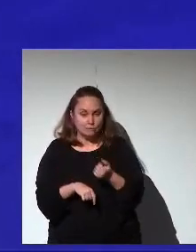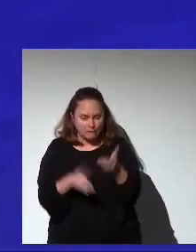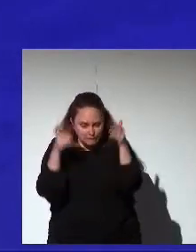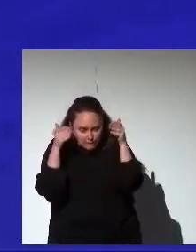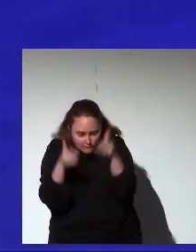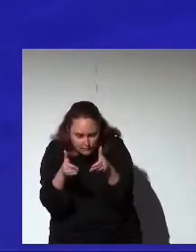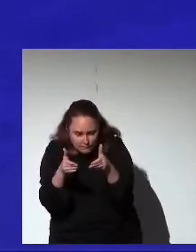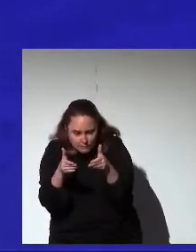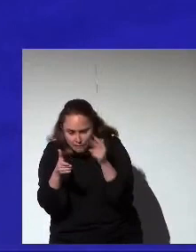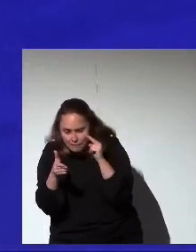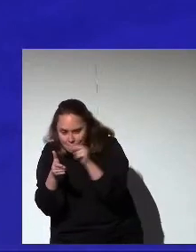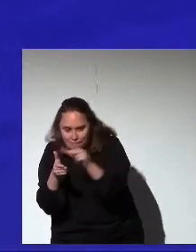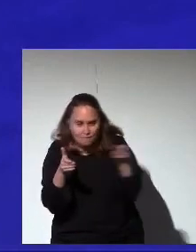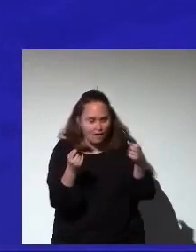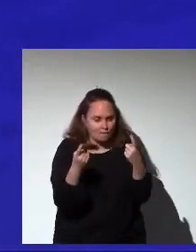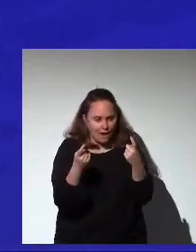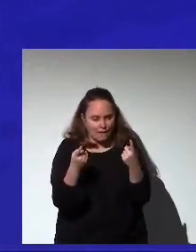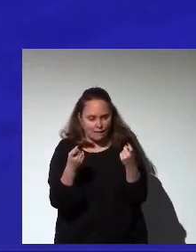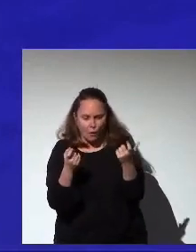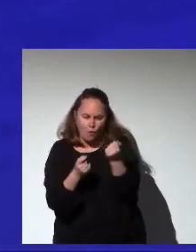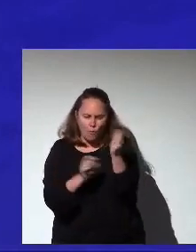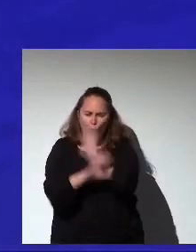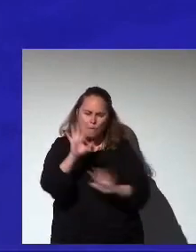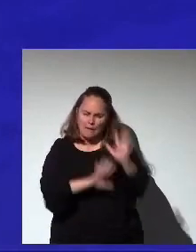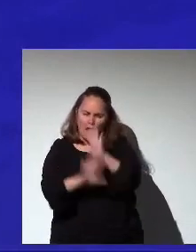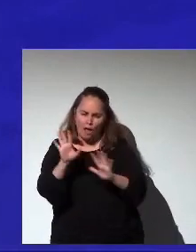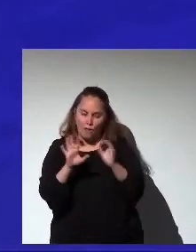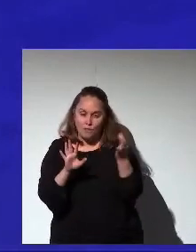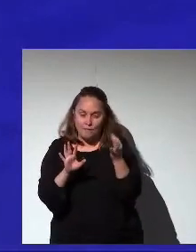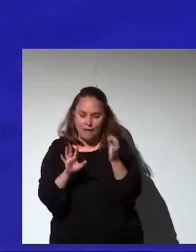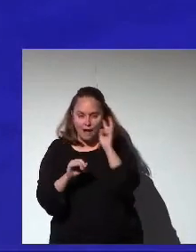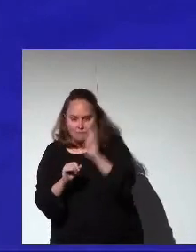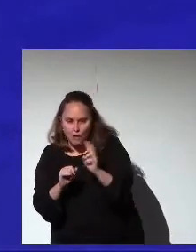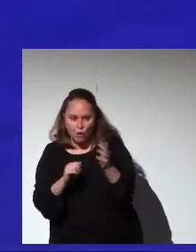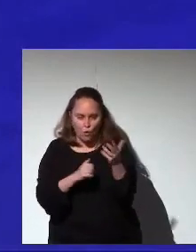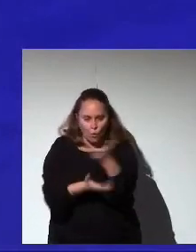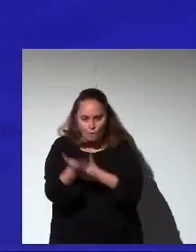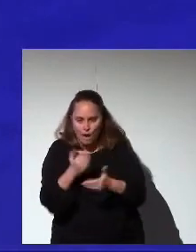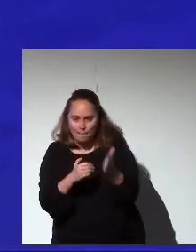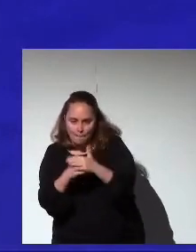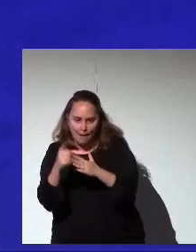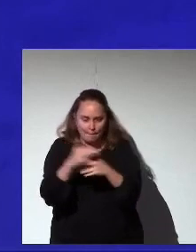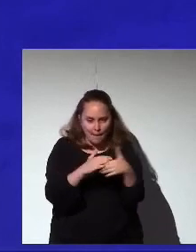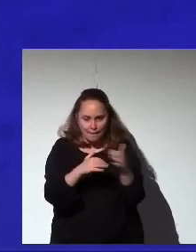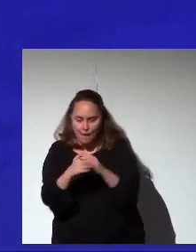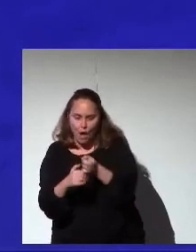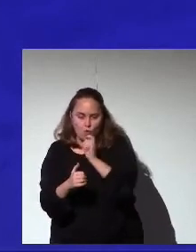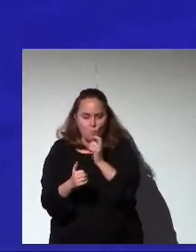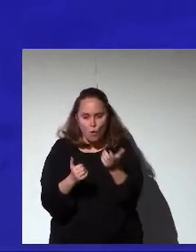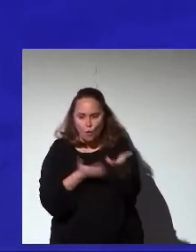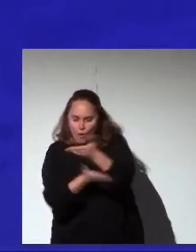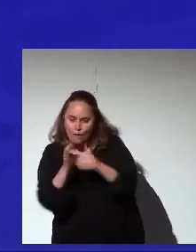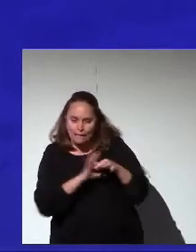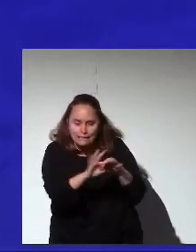ni siquiera ves las formas, ni siquiera ves el sentido del cuadro. Y solamente si se van superponiendo unos puntos con otros, al final